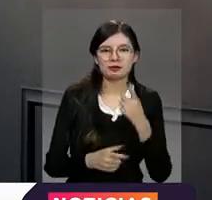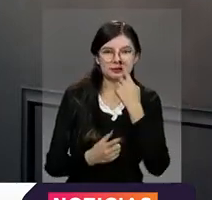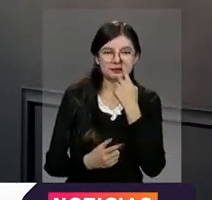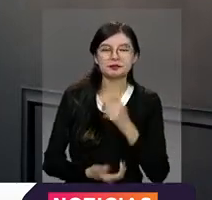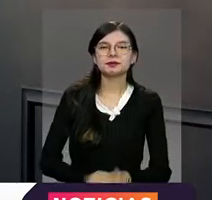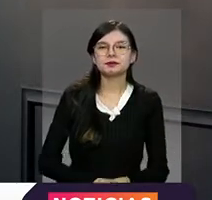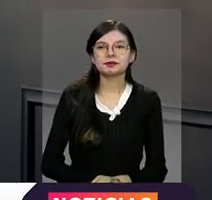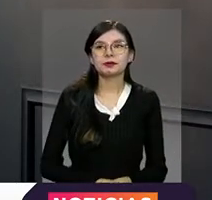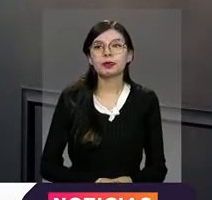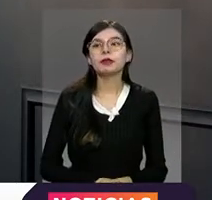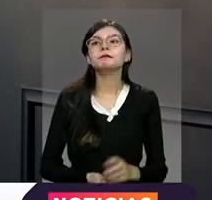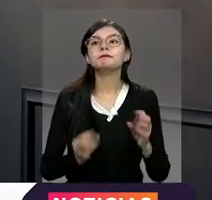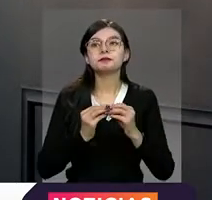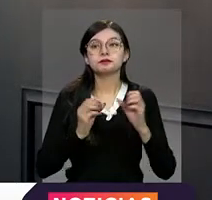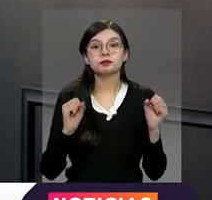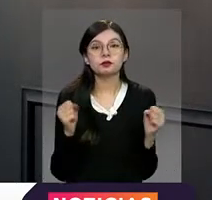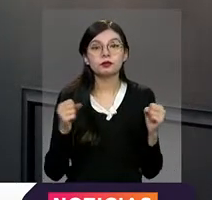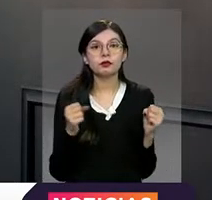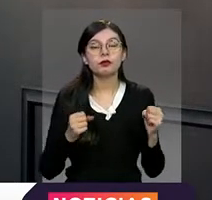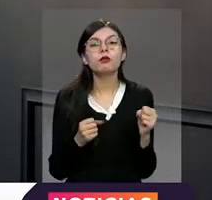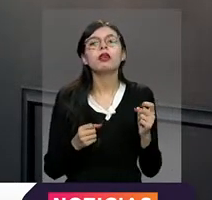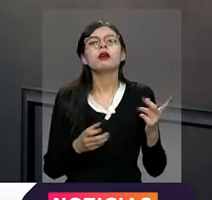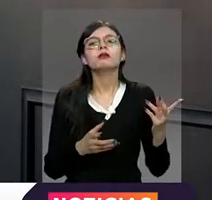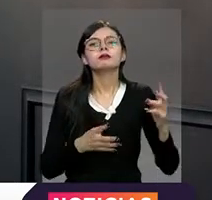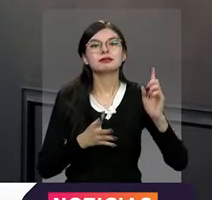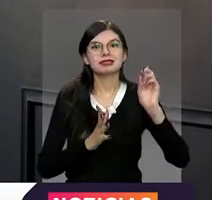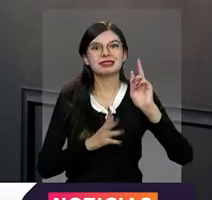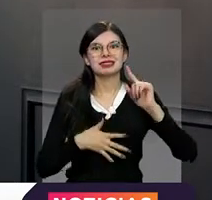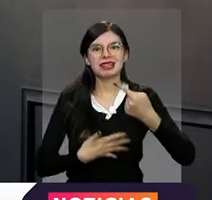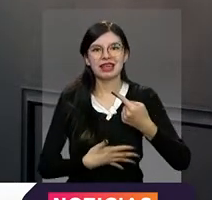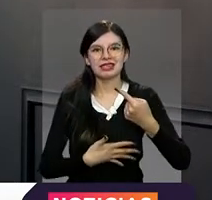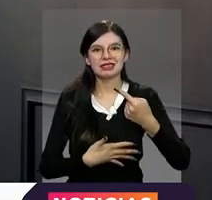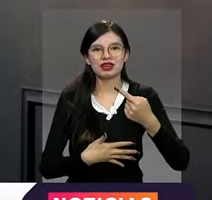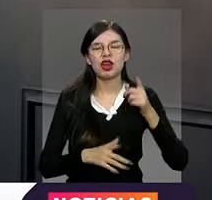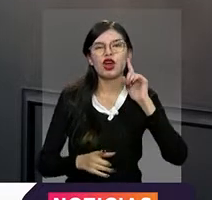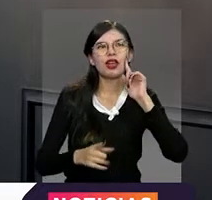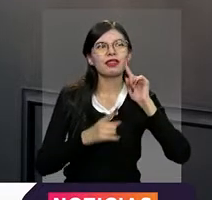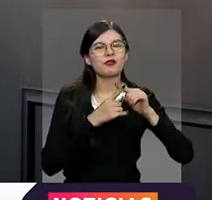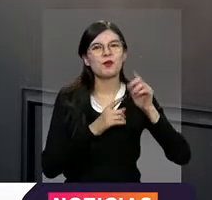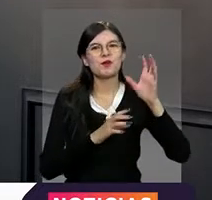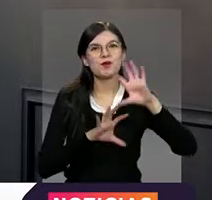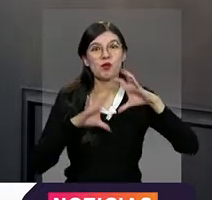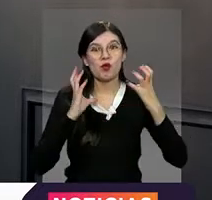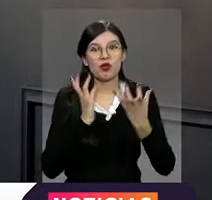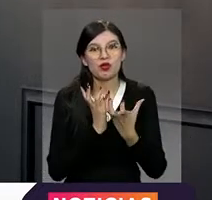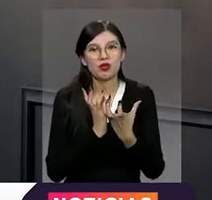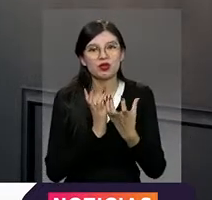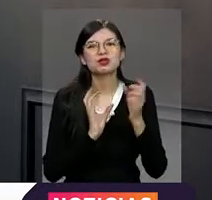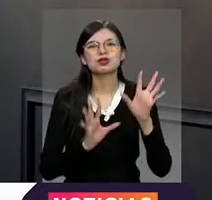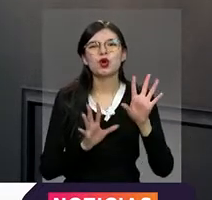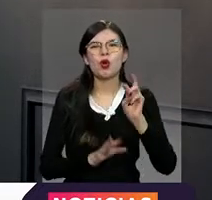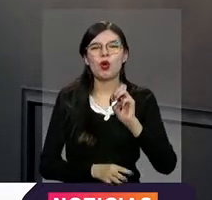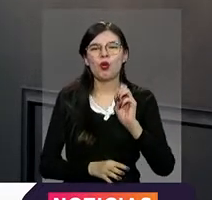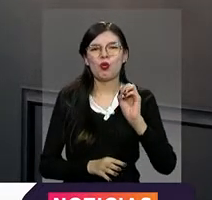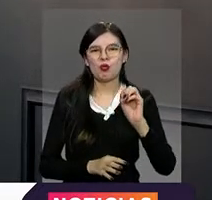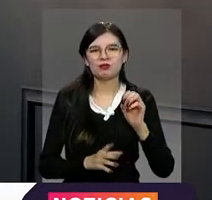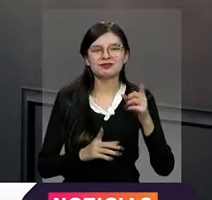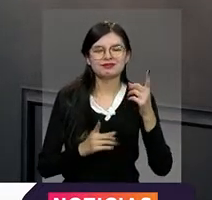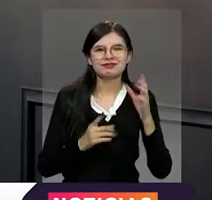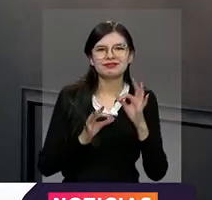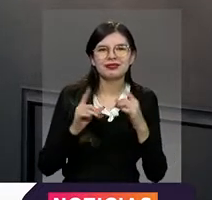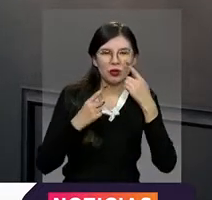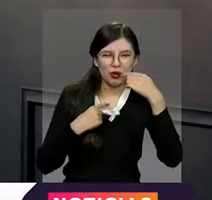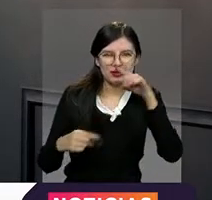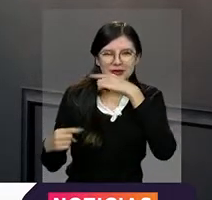Y Bogotá recibió 6 nominaciones en los máximos galardones de turismo a nivel mundial. Se trata de los World Travel Awards. ProColombia invita a